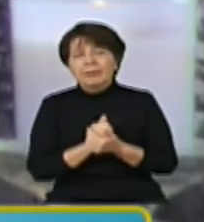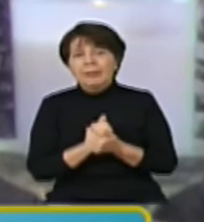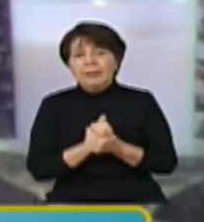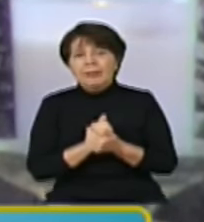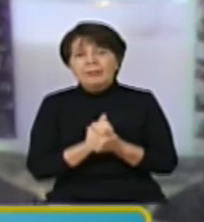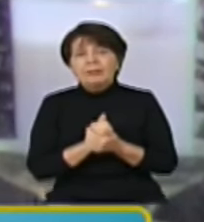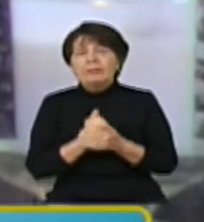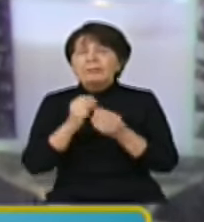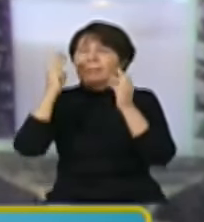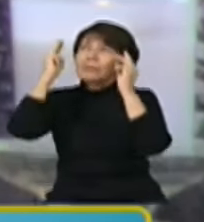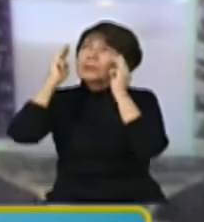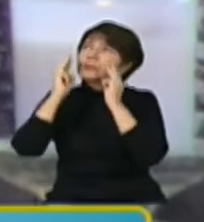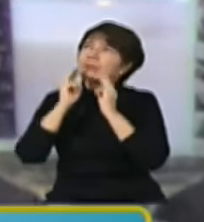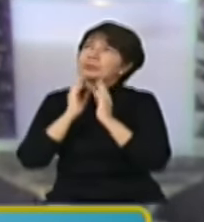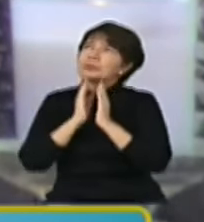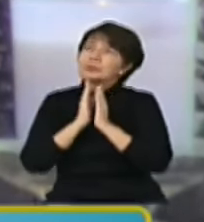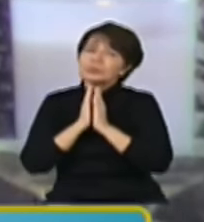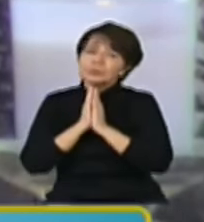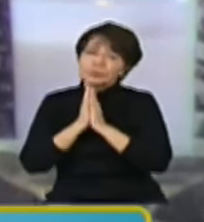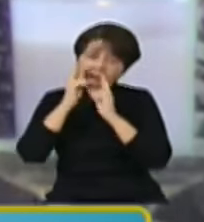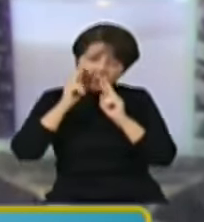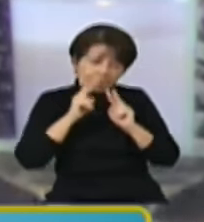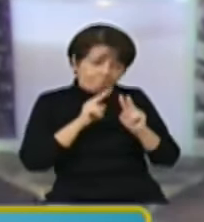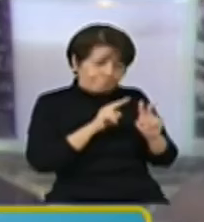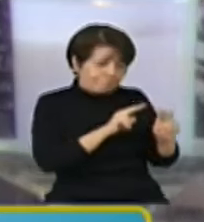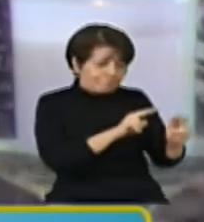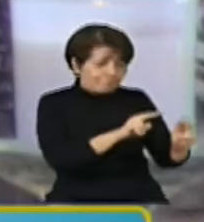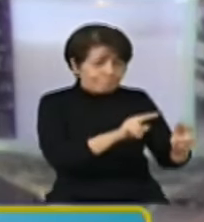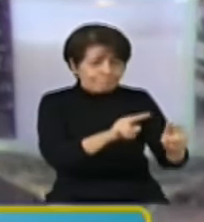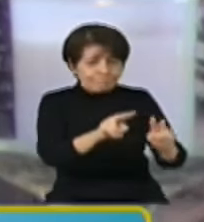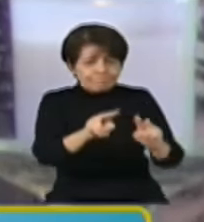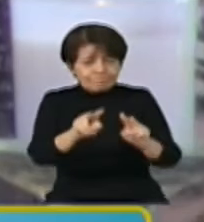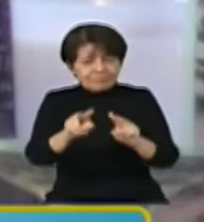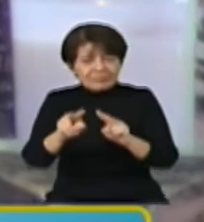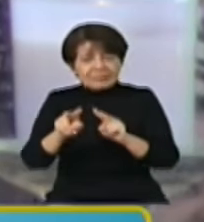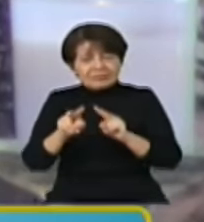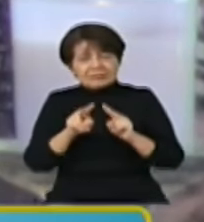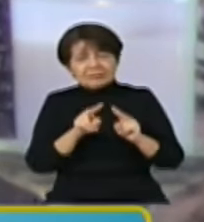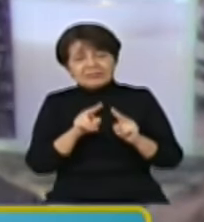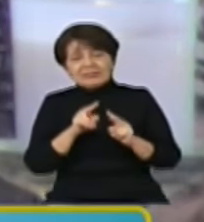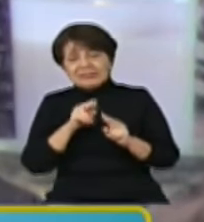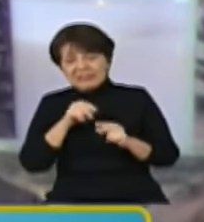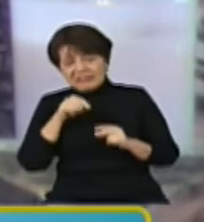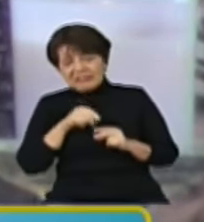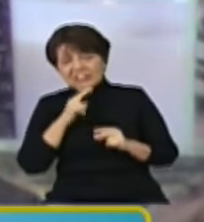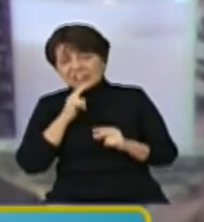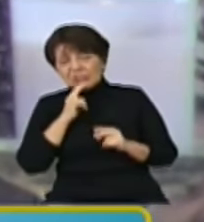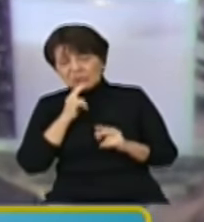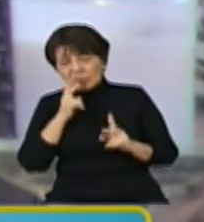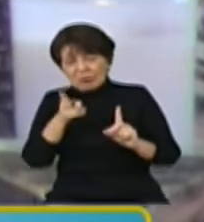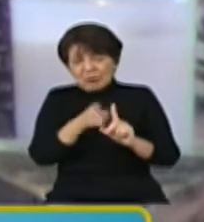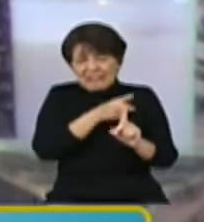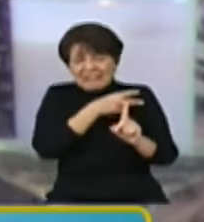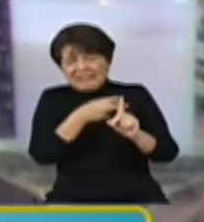Mira, Virgen de Suyapa, a tantas madres que en nuestra Honduras aún sufren violencia e